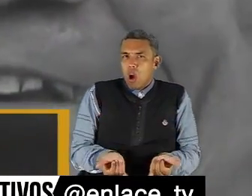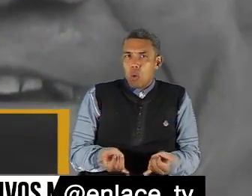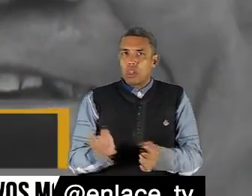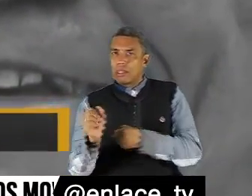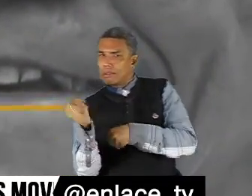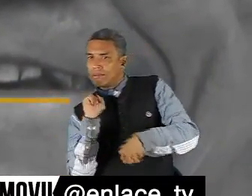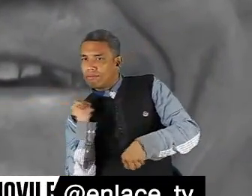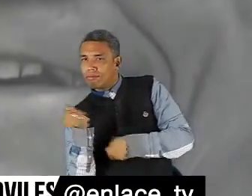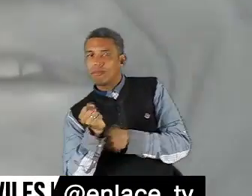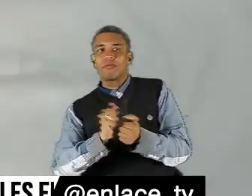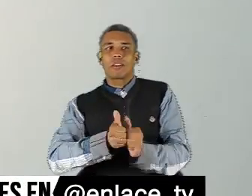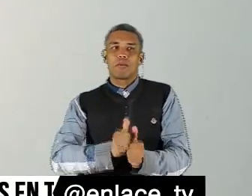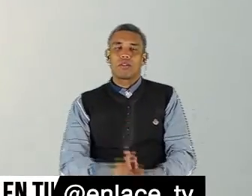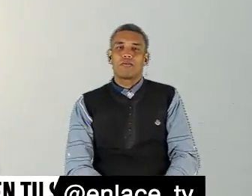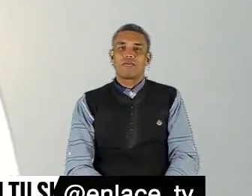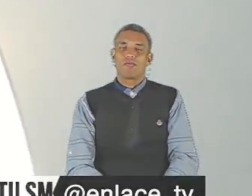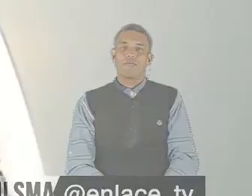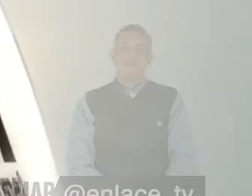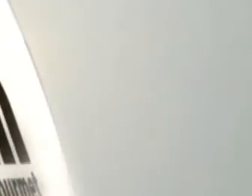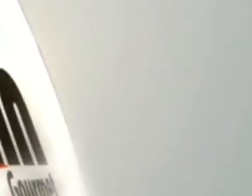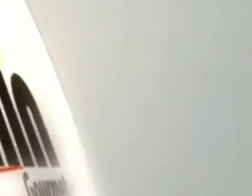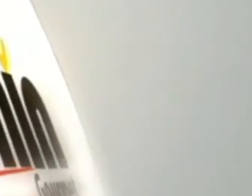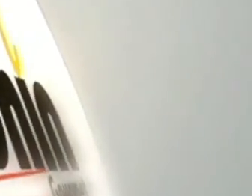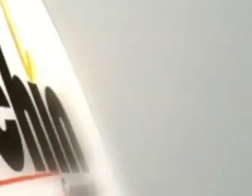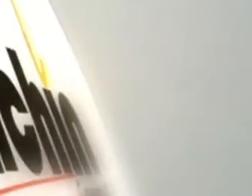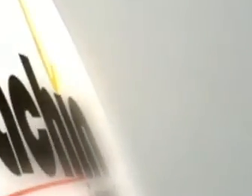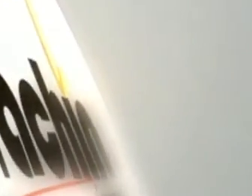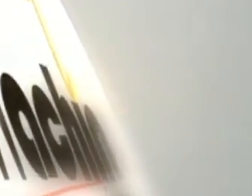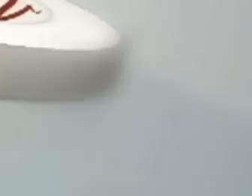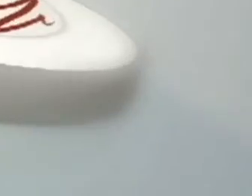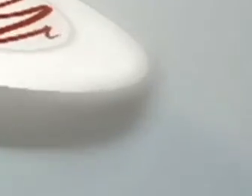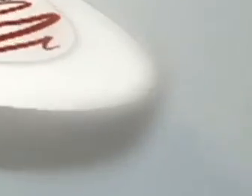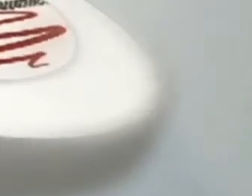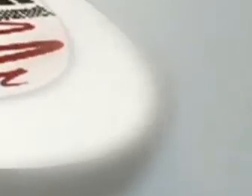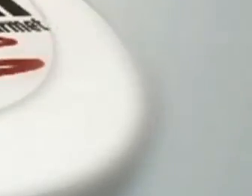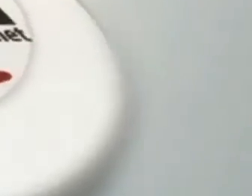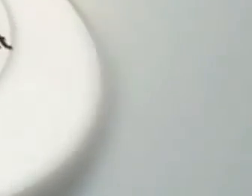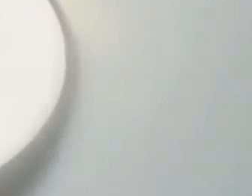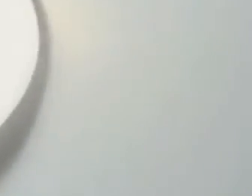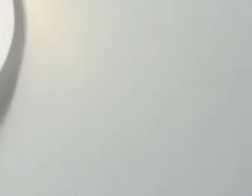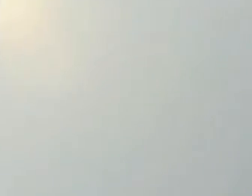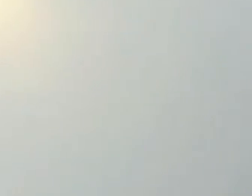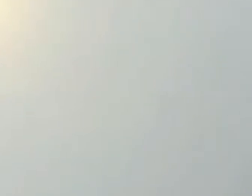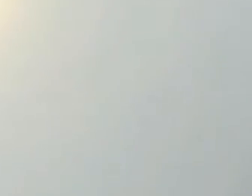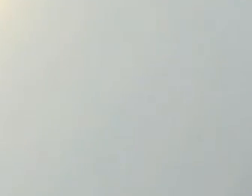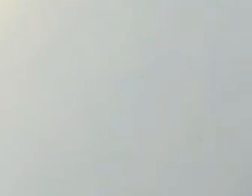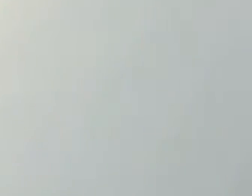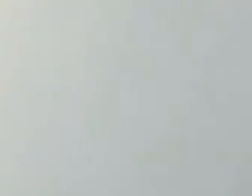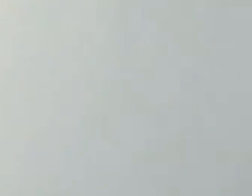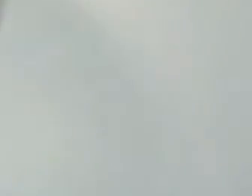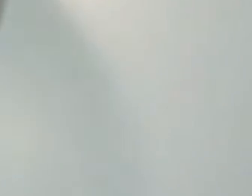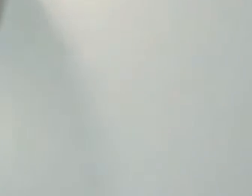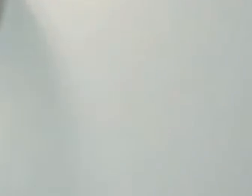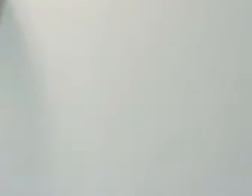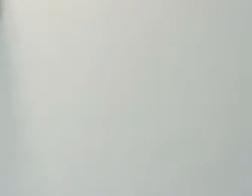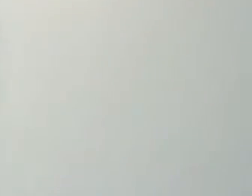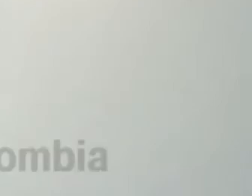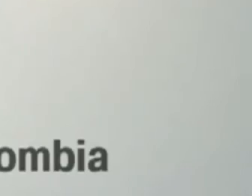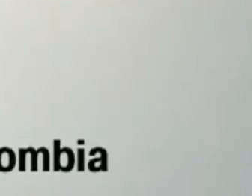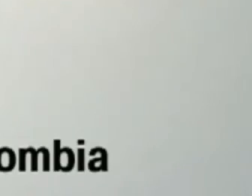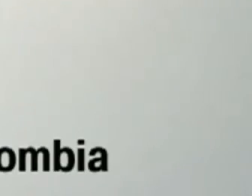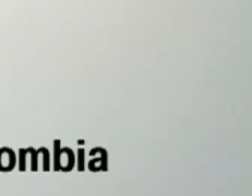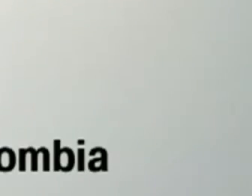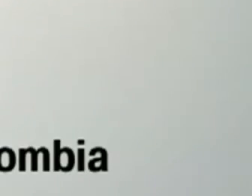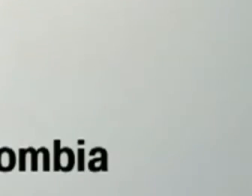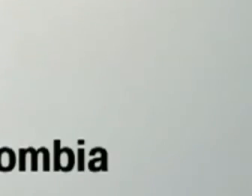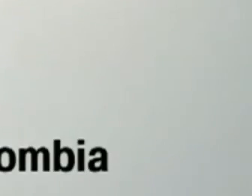softbolista. Hasta aquí los deportes, con el patrocinio de Restaurante El Machín Gourmet, ahora en su nueva sede en el